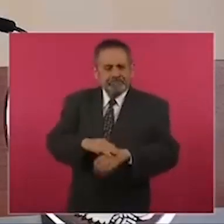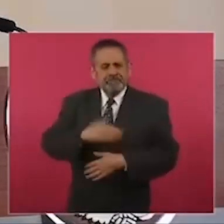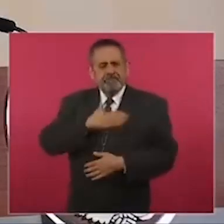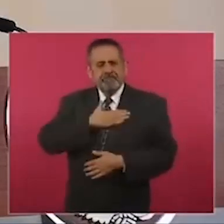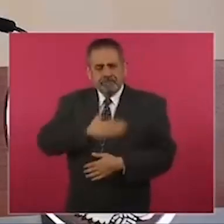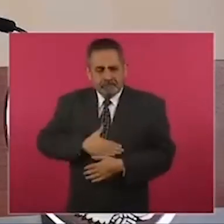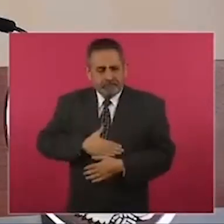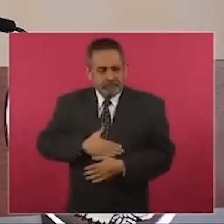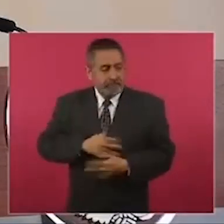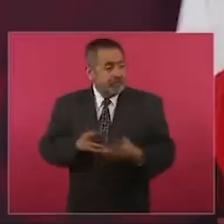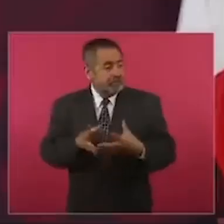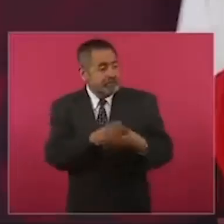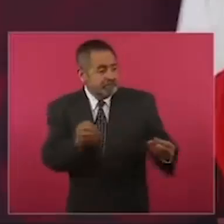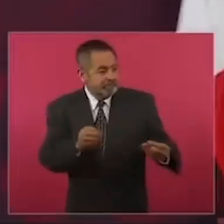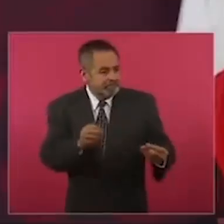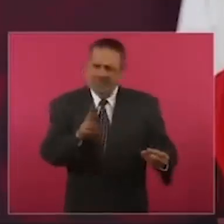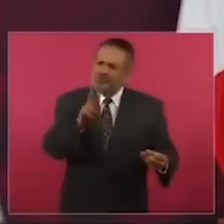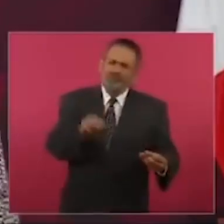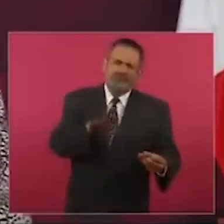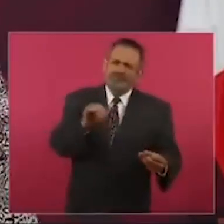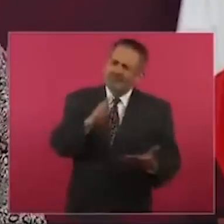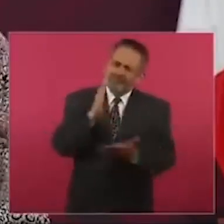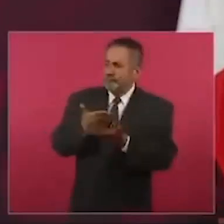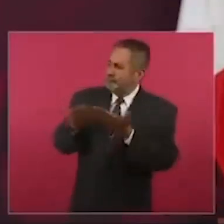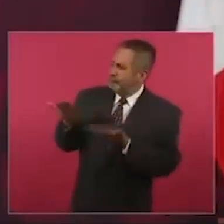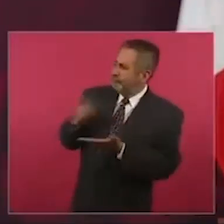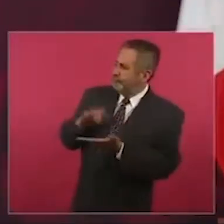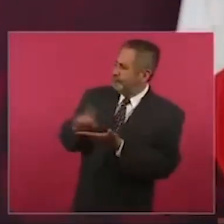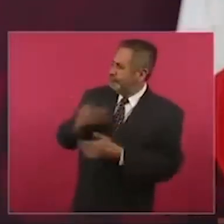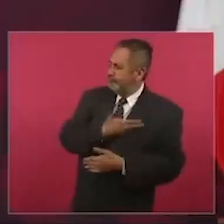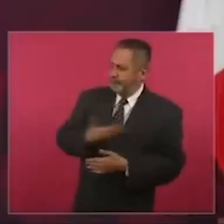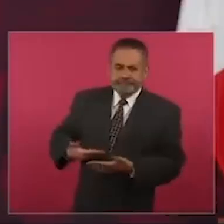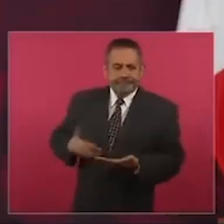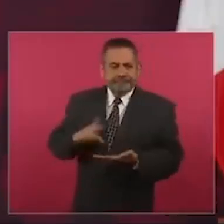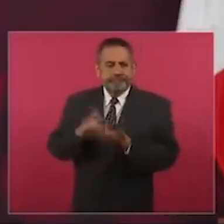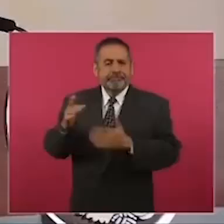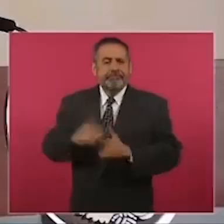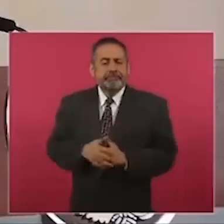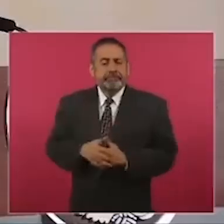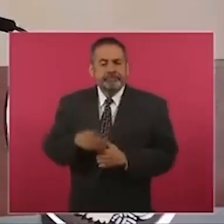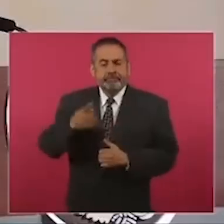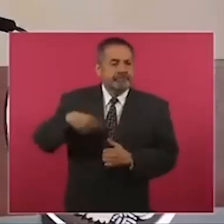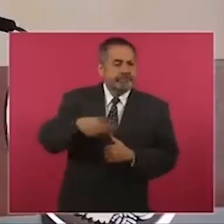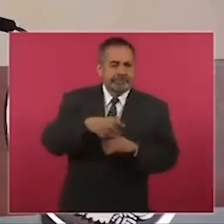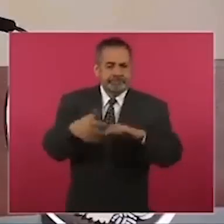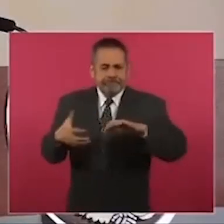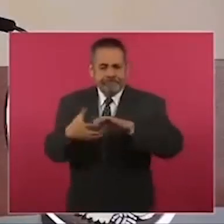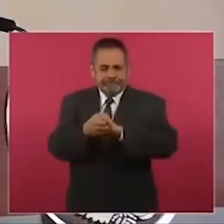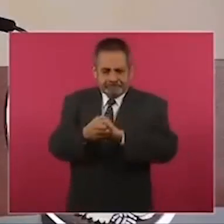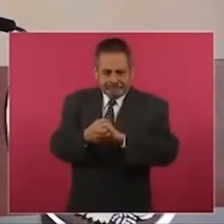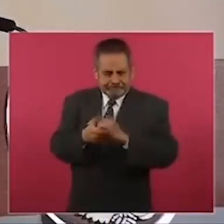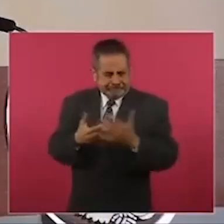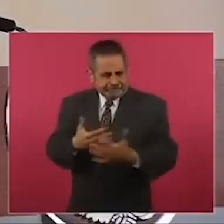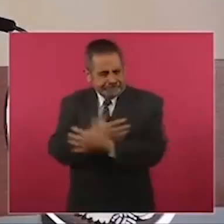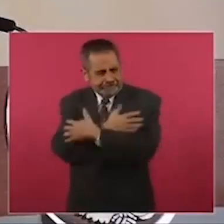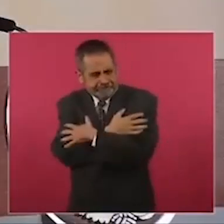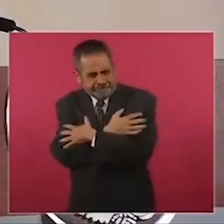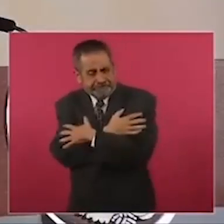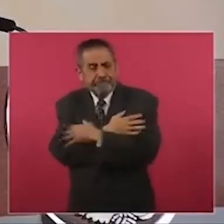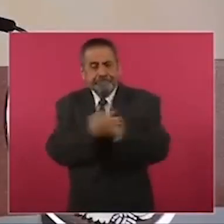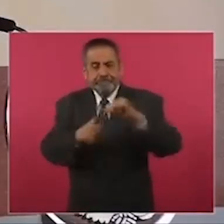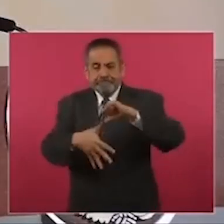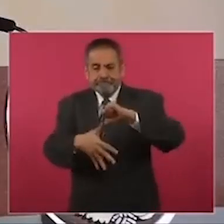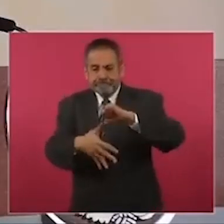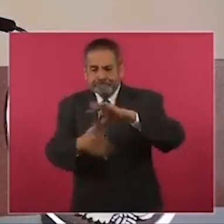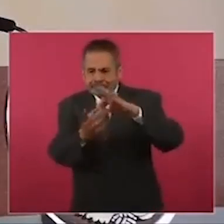en el país. Pero este lunes, cuando se le cuestionó al presidente López Obrador si recibiría a los colectivos mexicanos, este dijo que